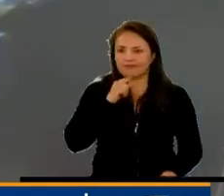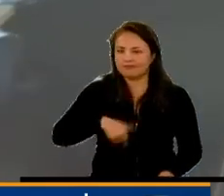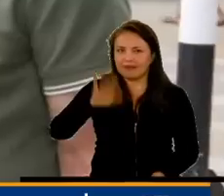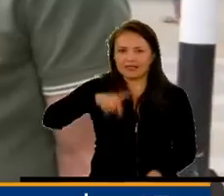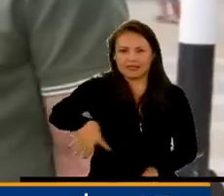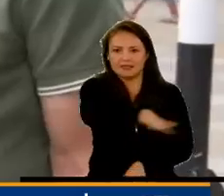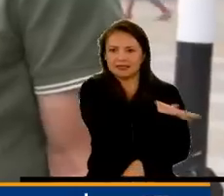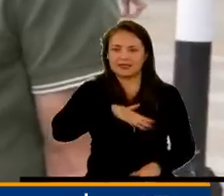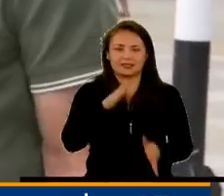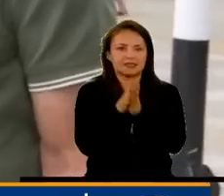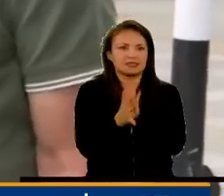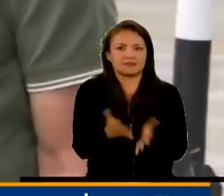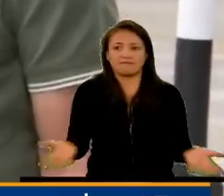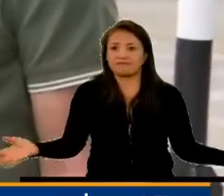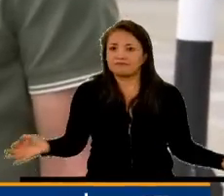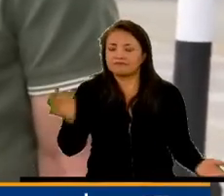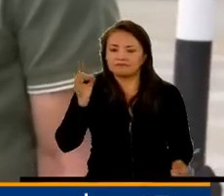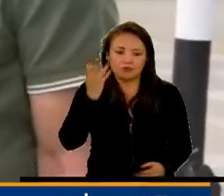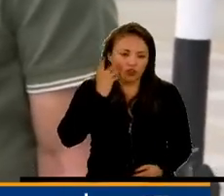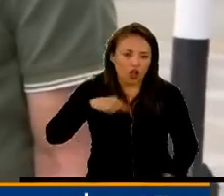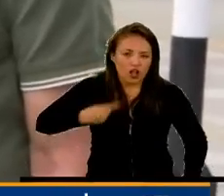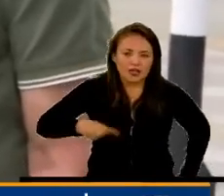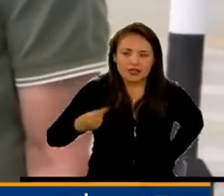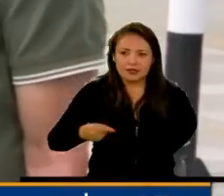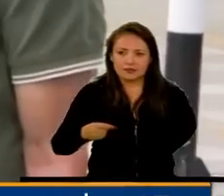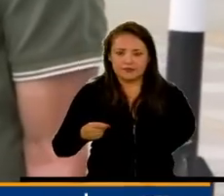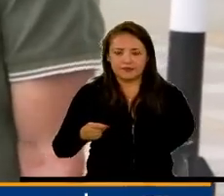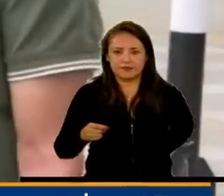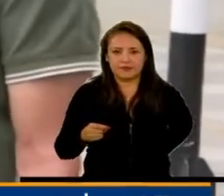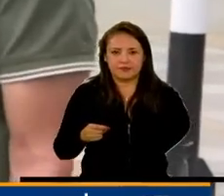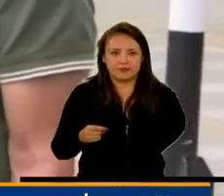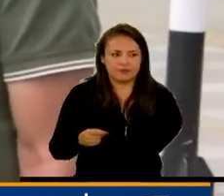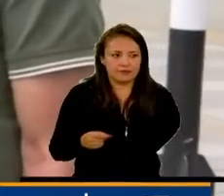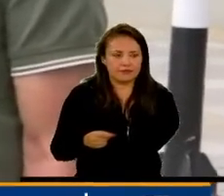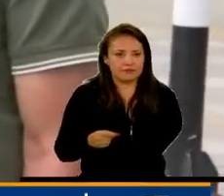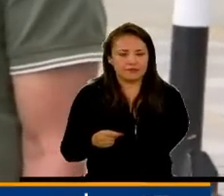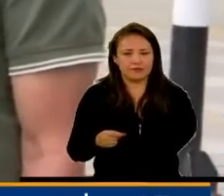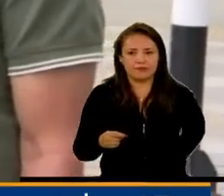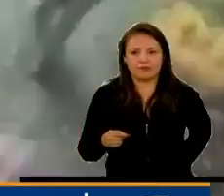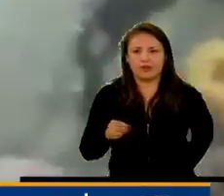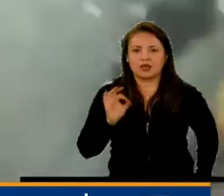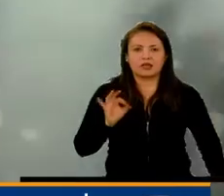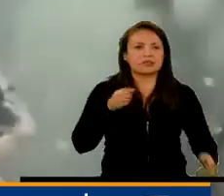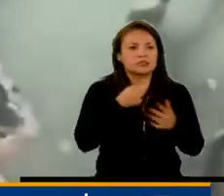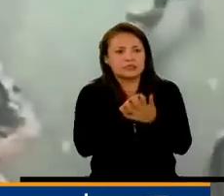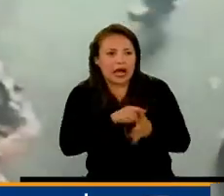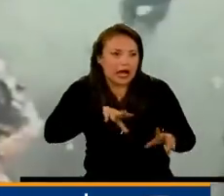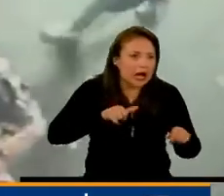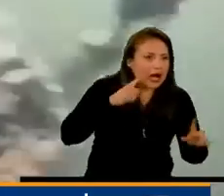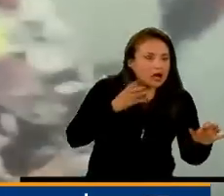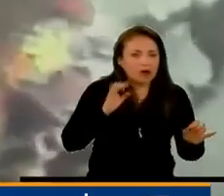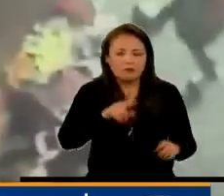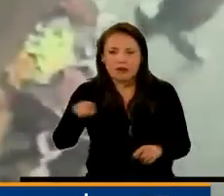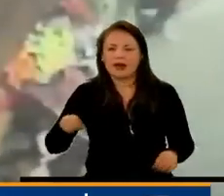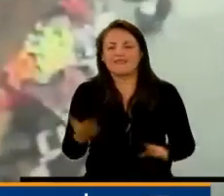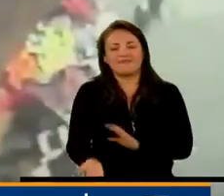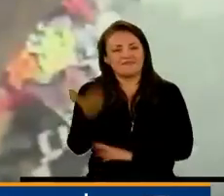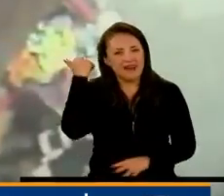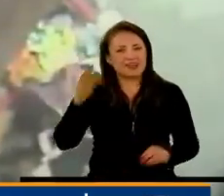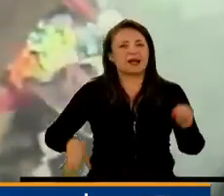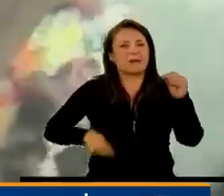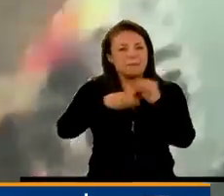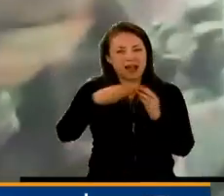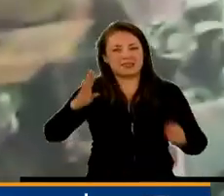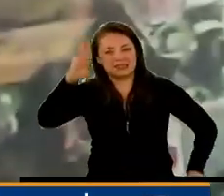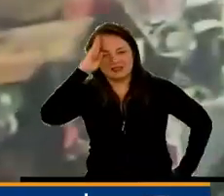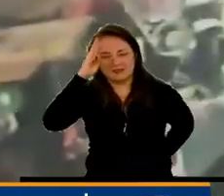centro. No falta día de que no hayan robos o intentos de robos. Falta más agentes